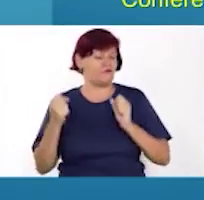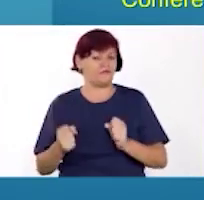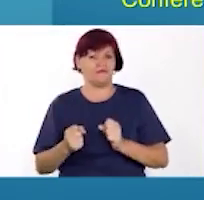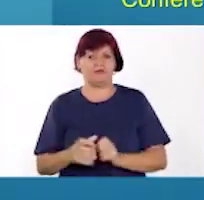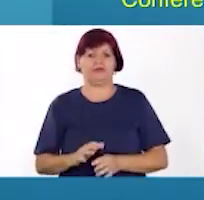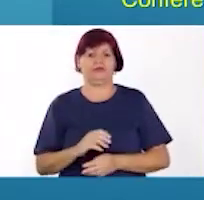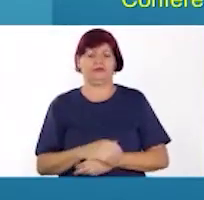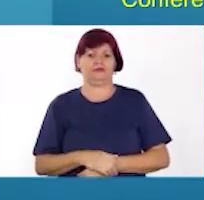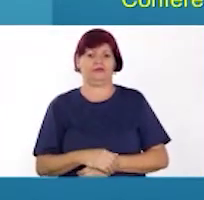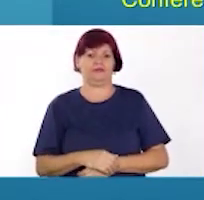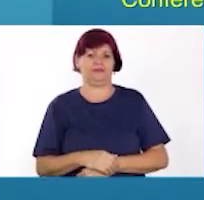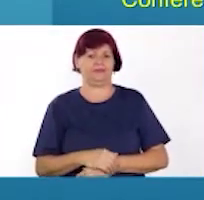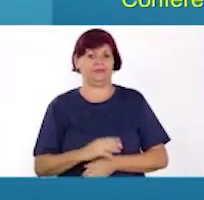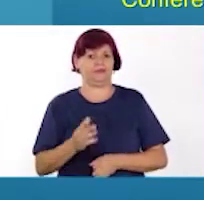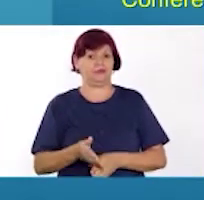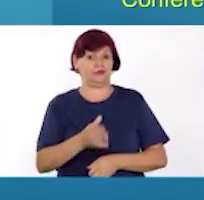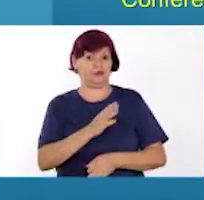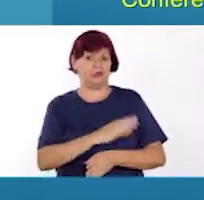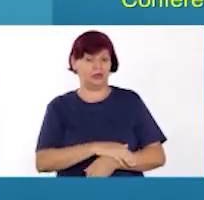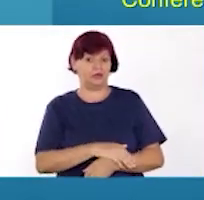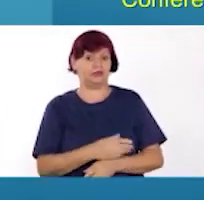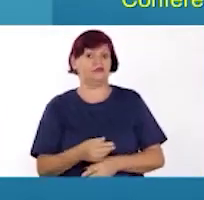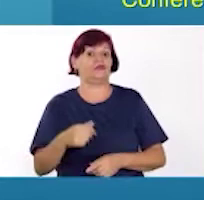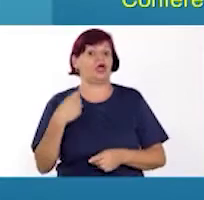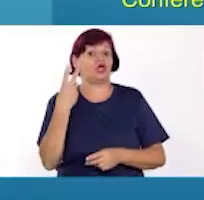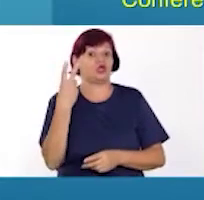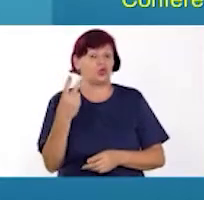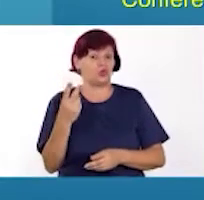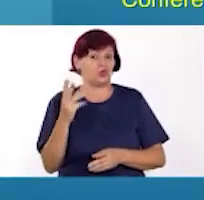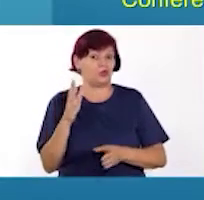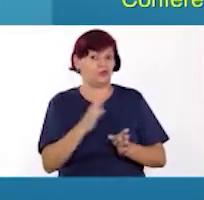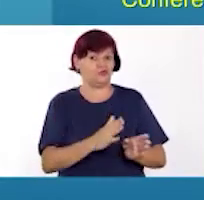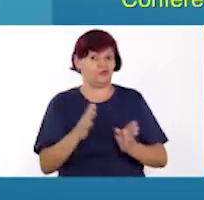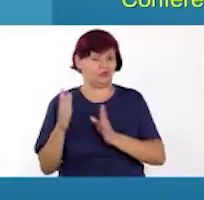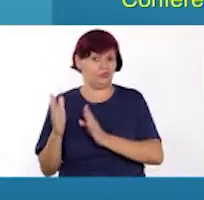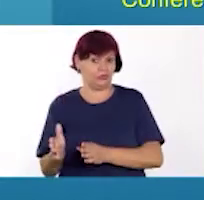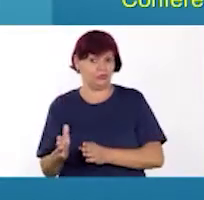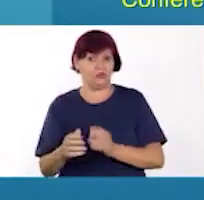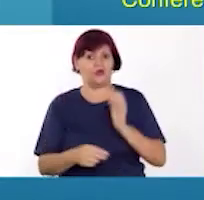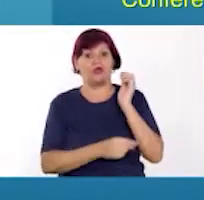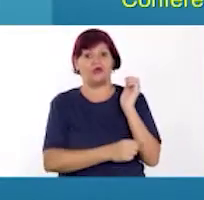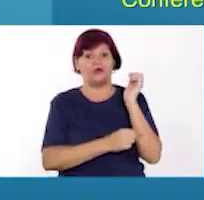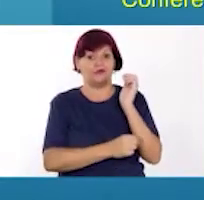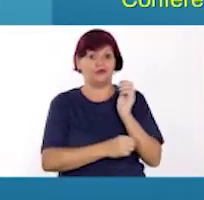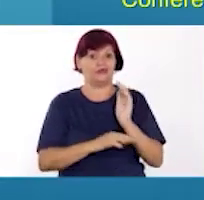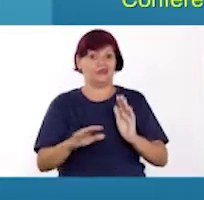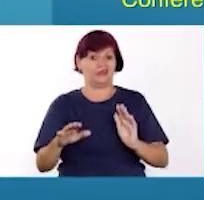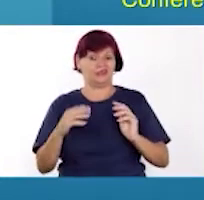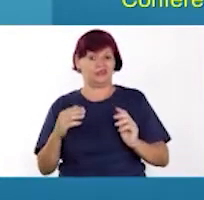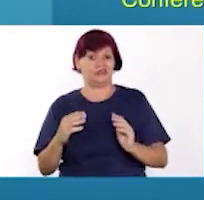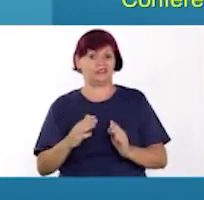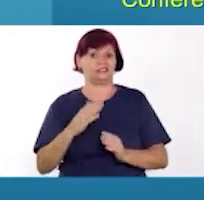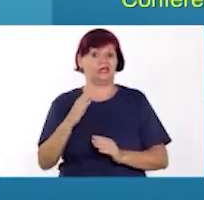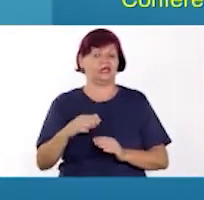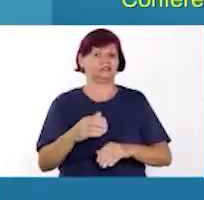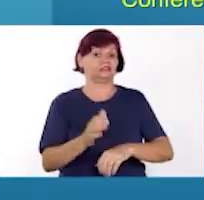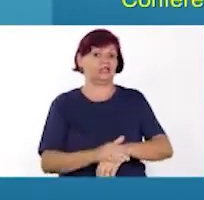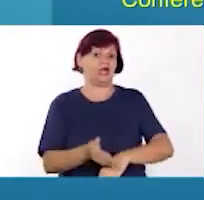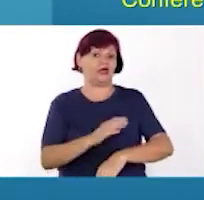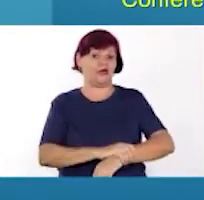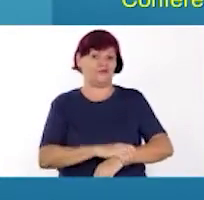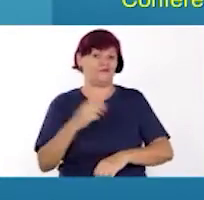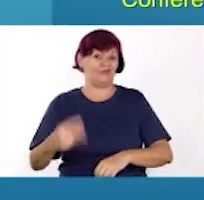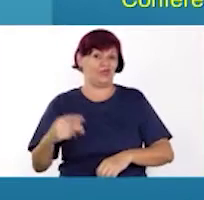fuerte incidencia. A todo lo anterior se le van a sumar dos nuevos acontecimientos que fortalecieron la tendencia hacia